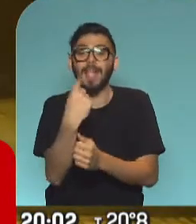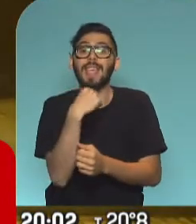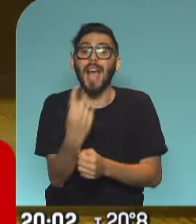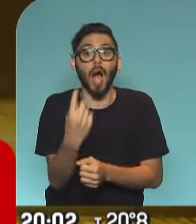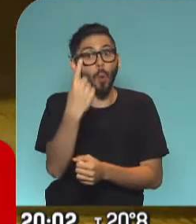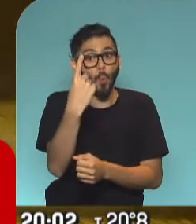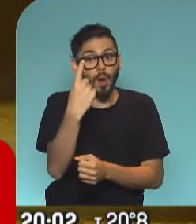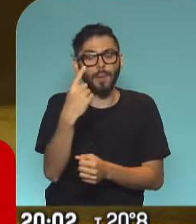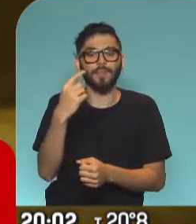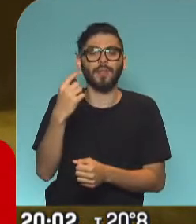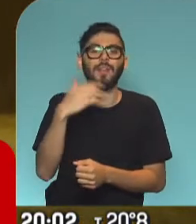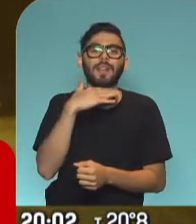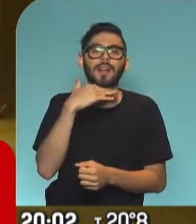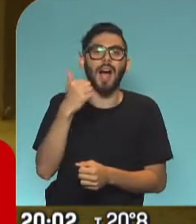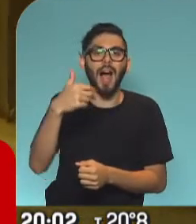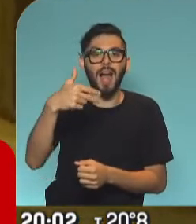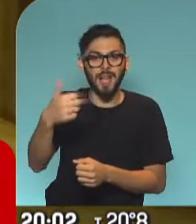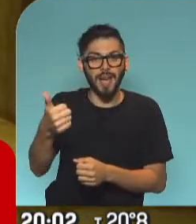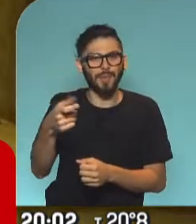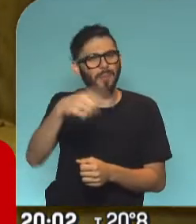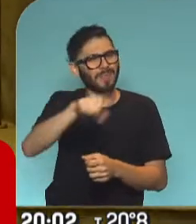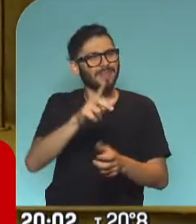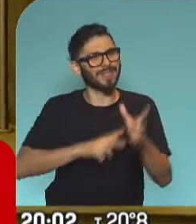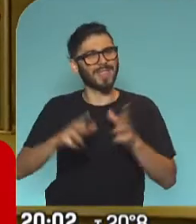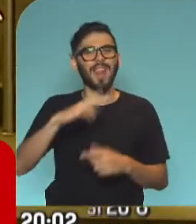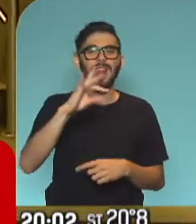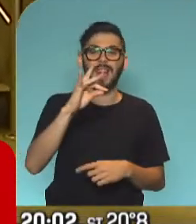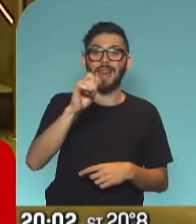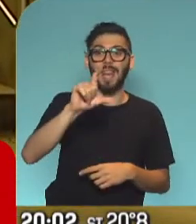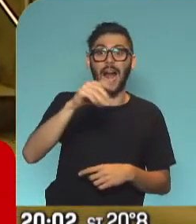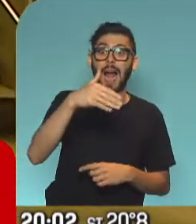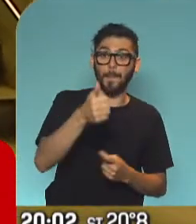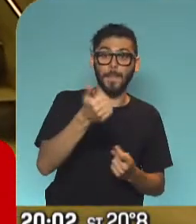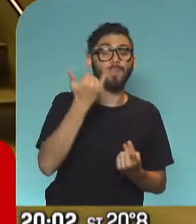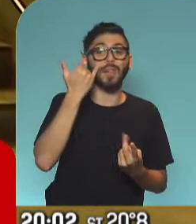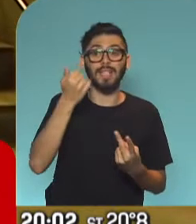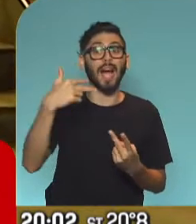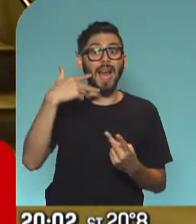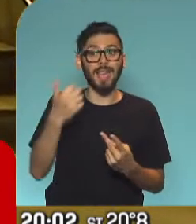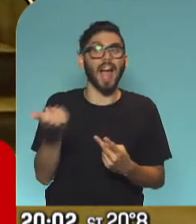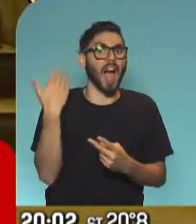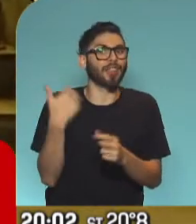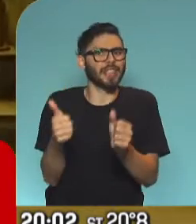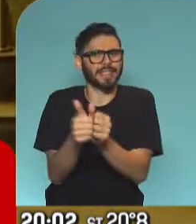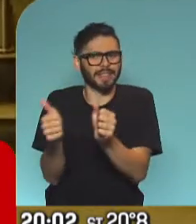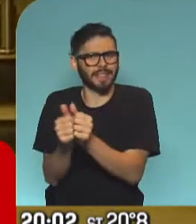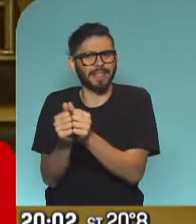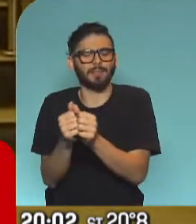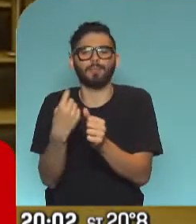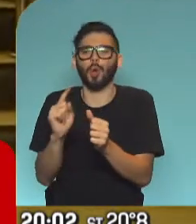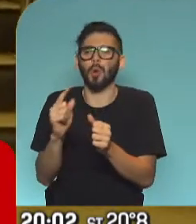Me estoy refiriendo a Hanna. Ustedes hablaban de Dalma y de Yanina, que estuvieron acompañándolo también al astro, pero se retiró a